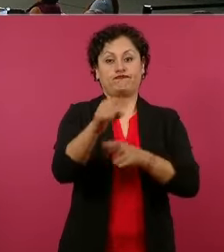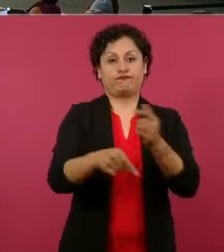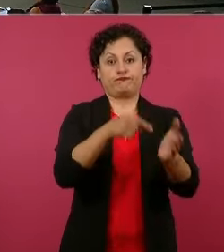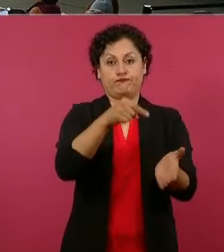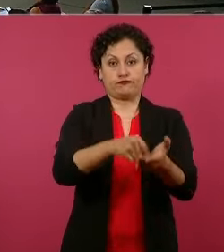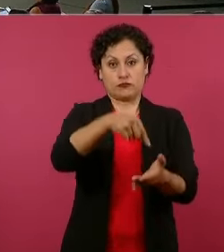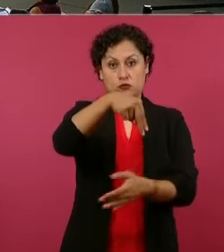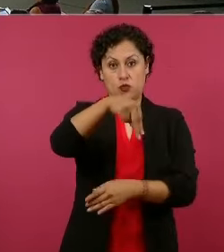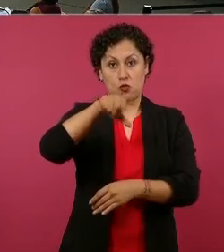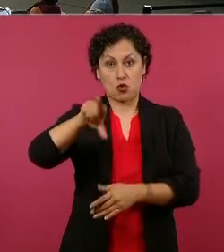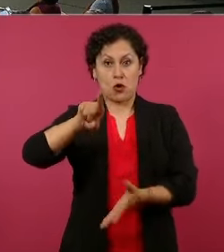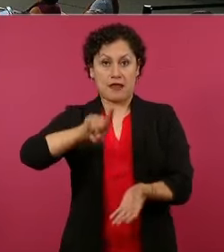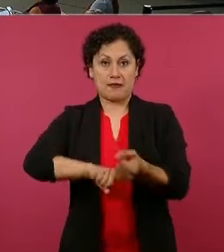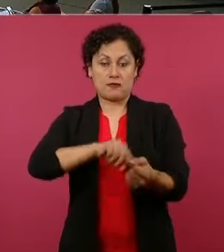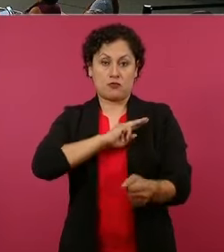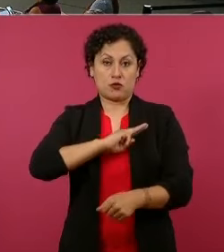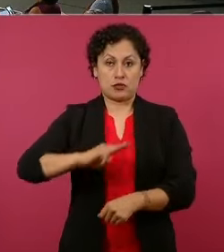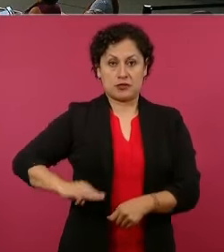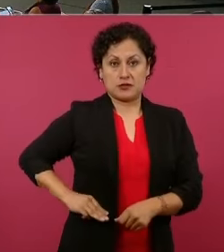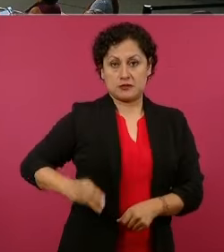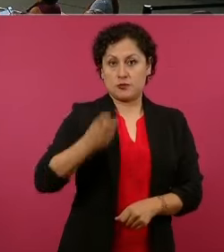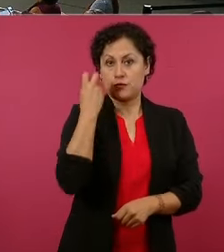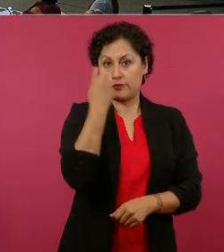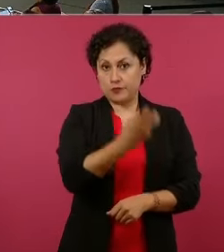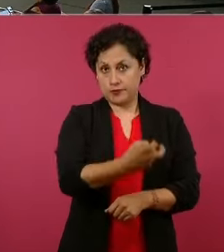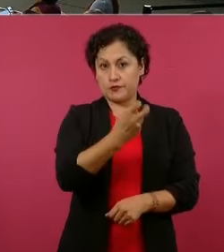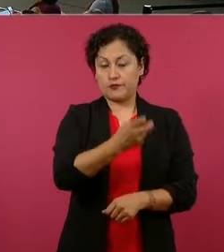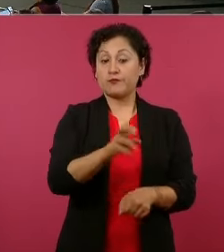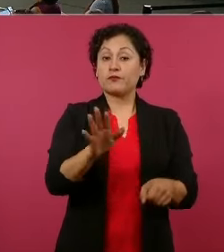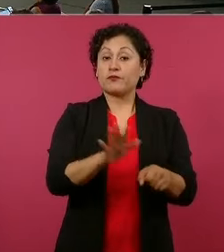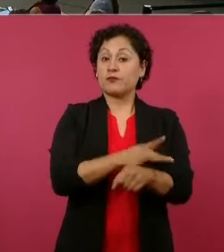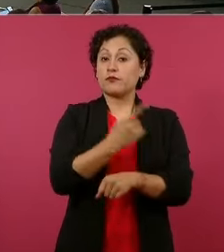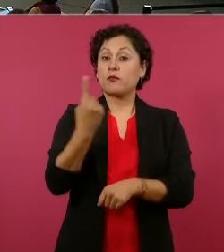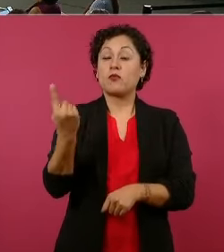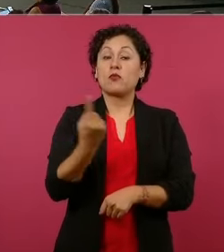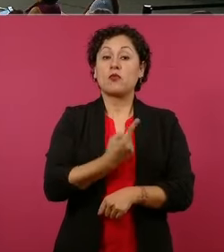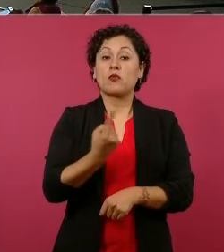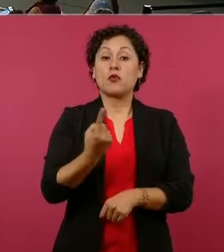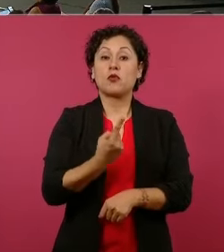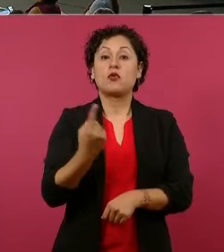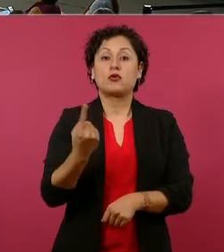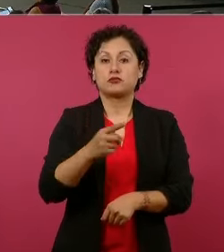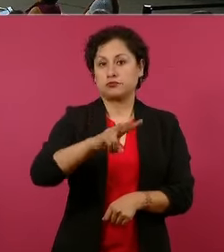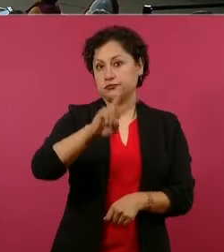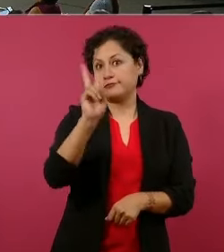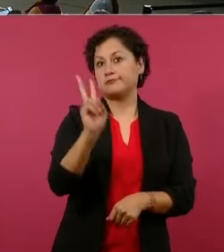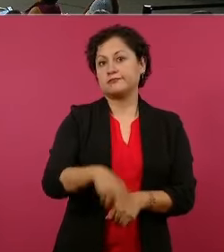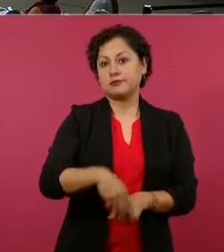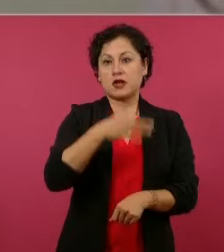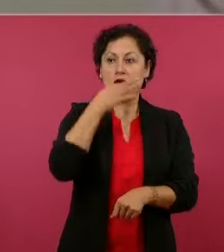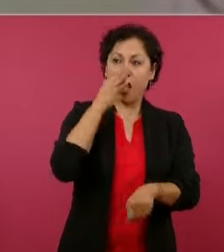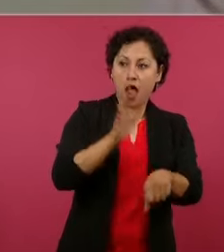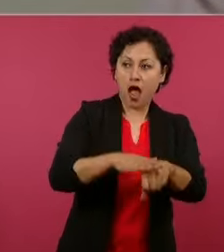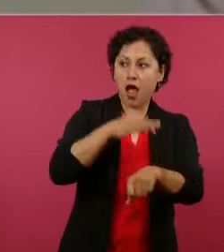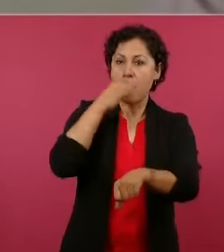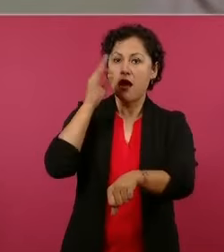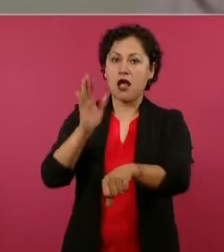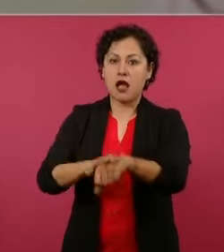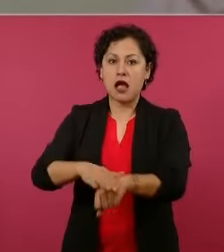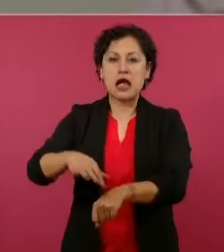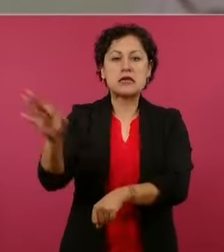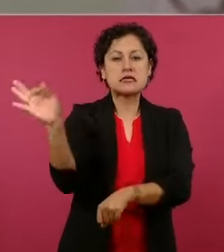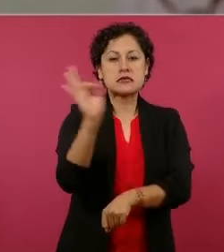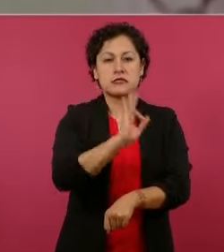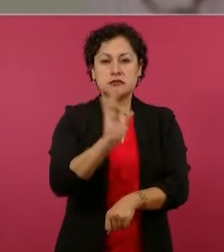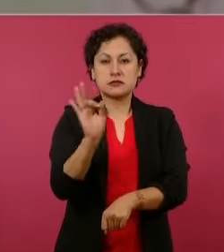León porque sí están las están patentes las amenazas de que se quiera torcer